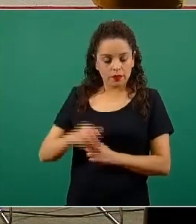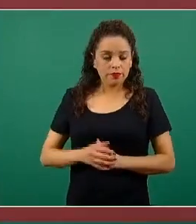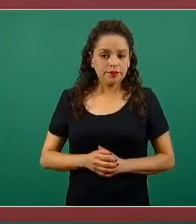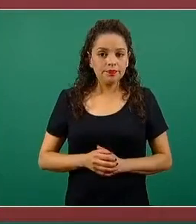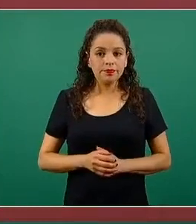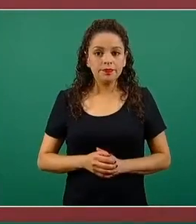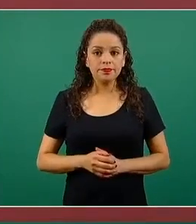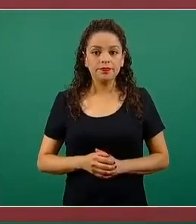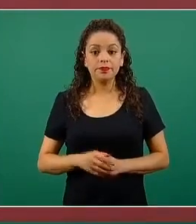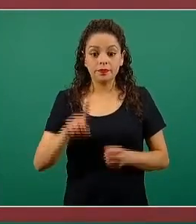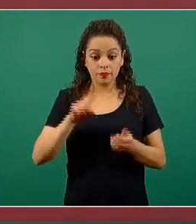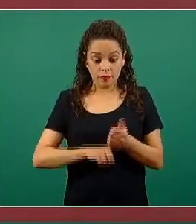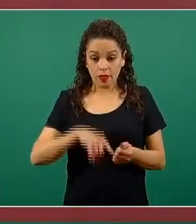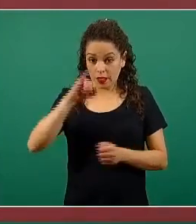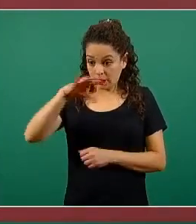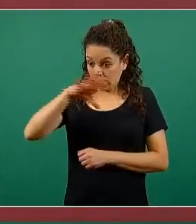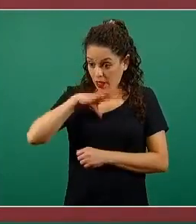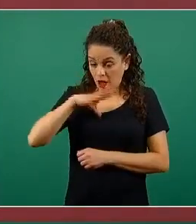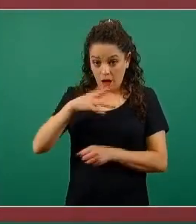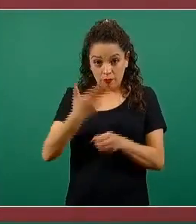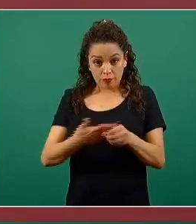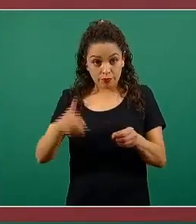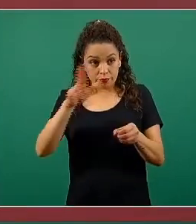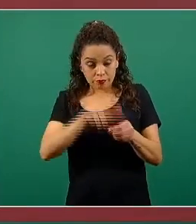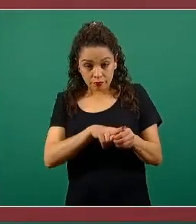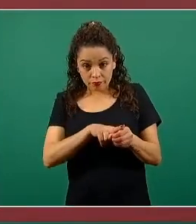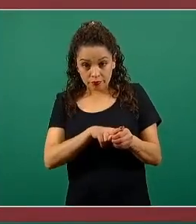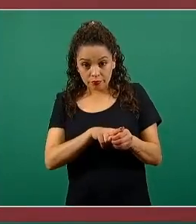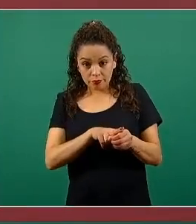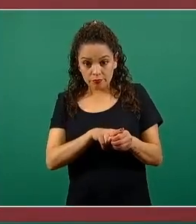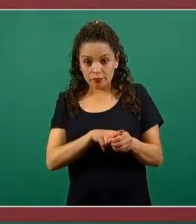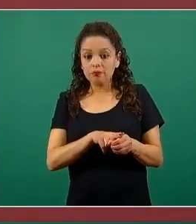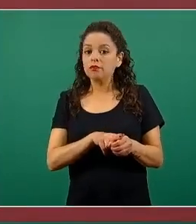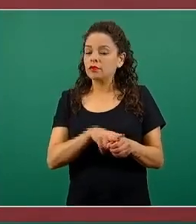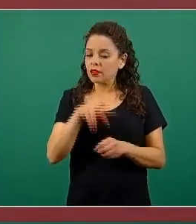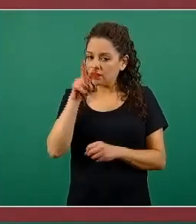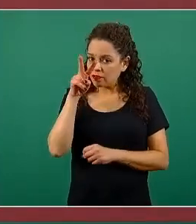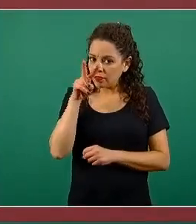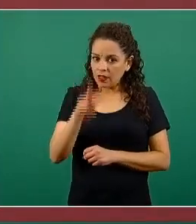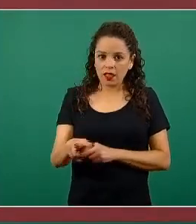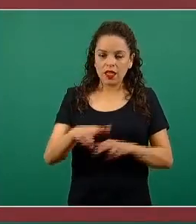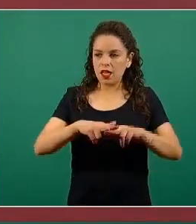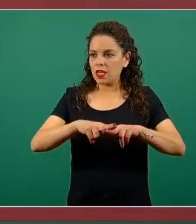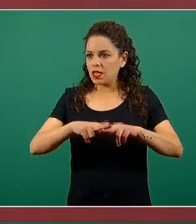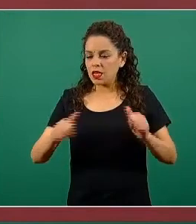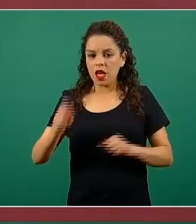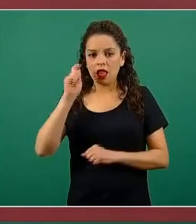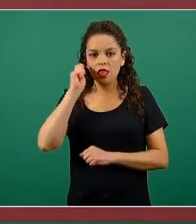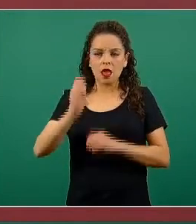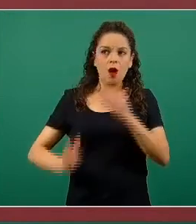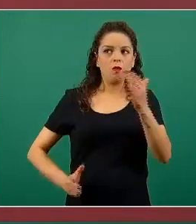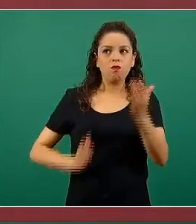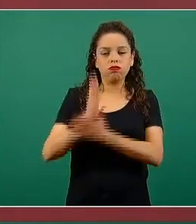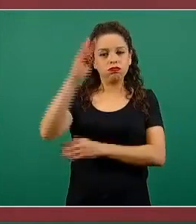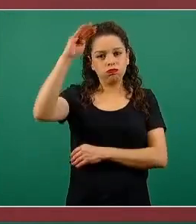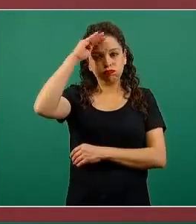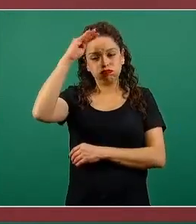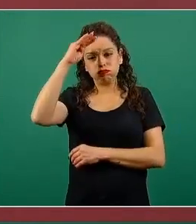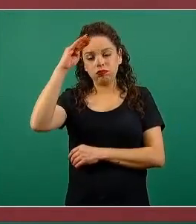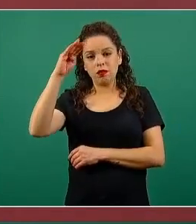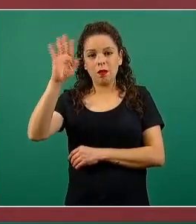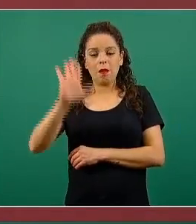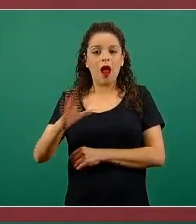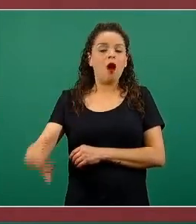de disponibilidad hospitalaria, afortunadamente en ningún momento ha sido rebasado el Sistema Nacional de Salud.